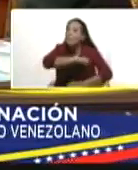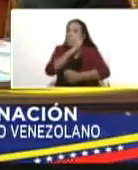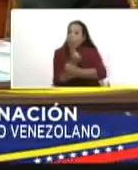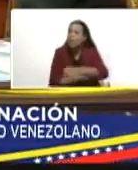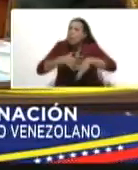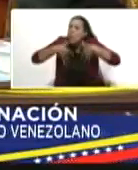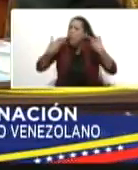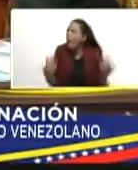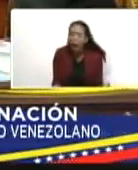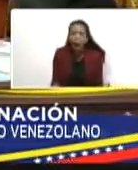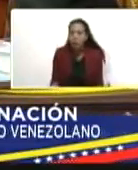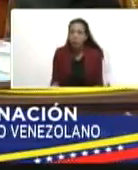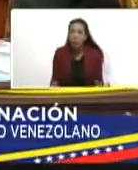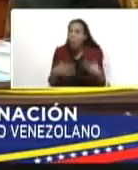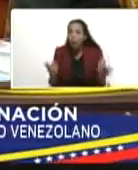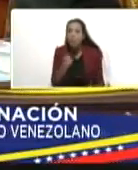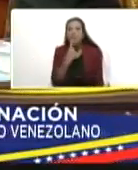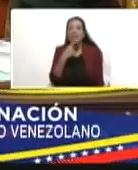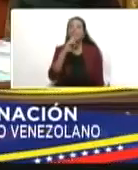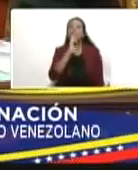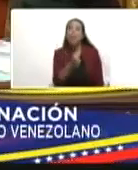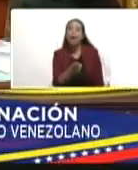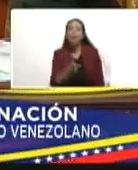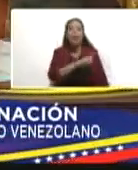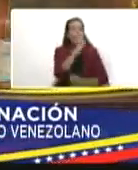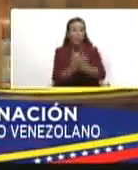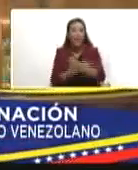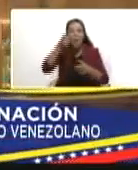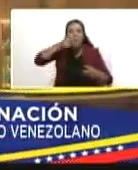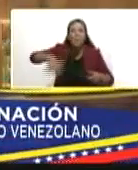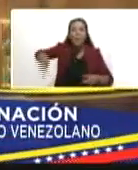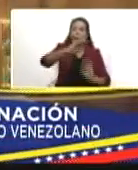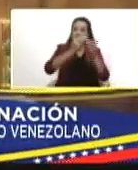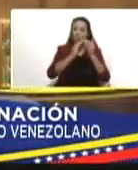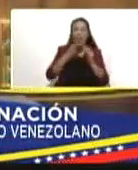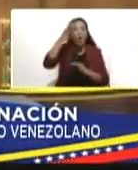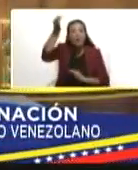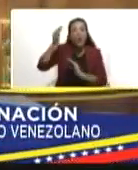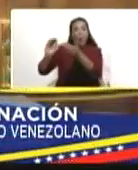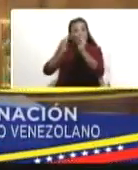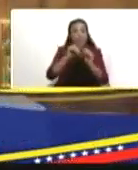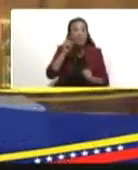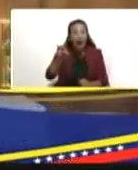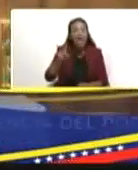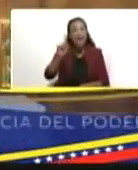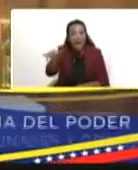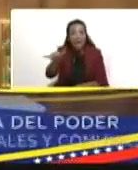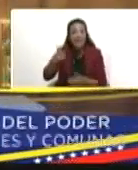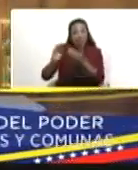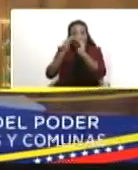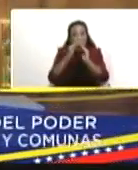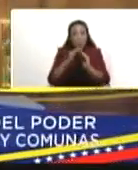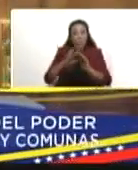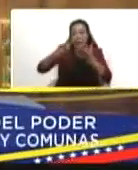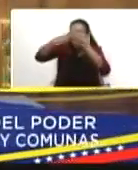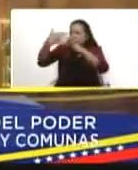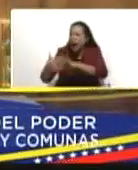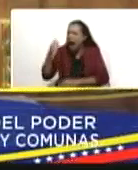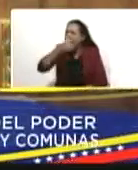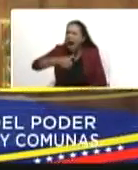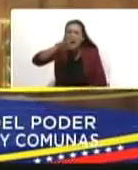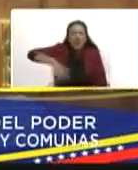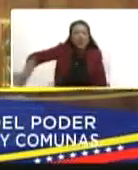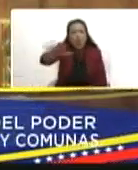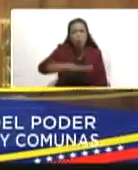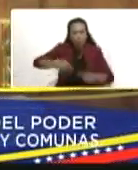verdadeto verdad ito yo les diría el poder popular los consejos comunales las comunas el pueblo los